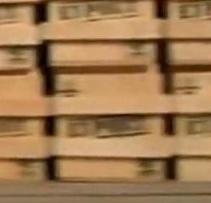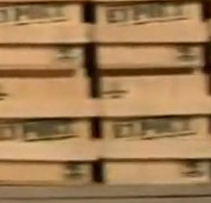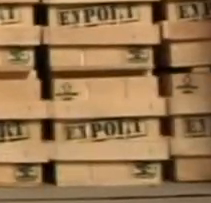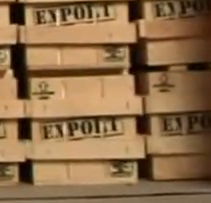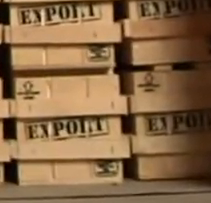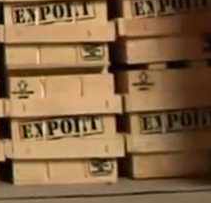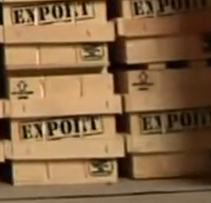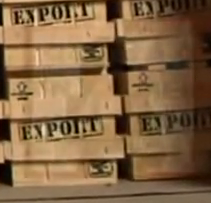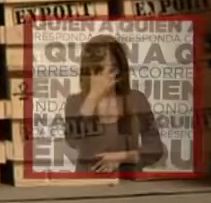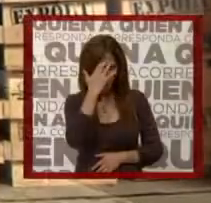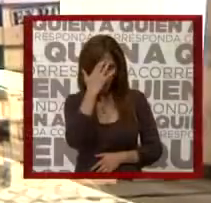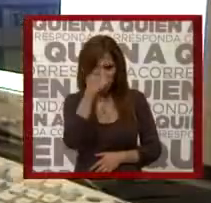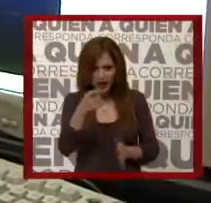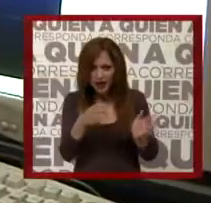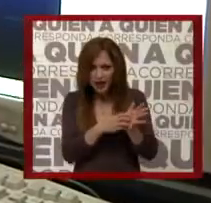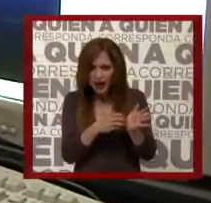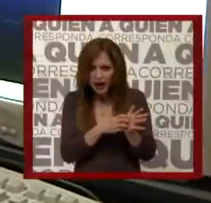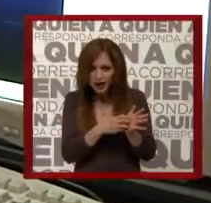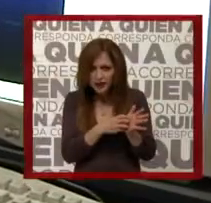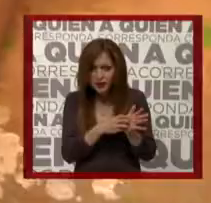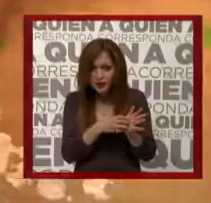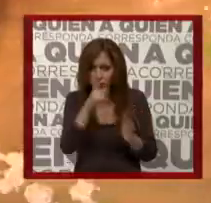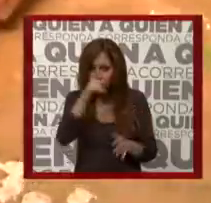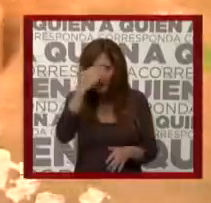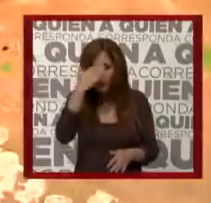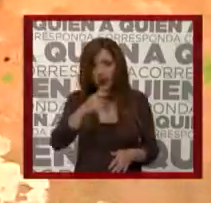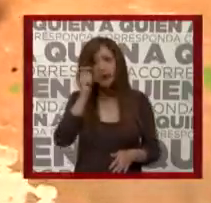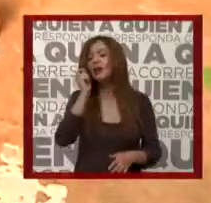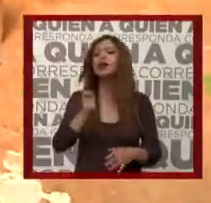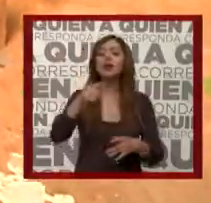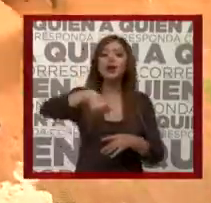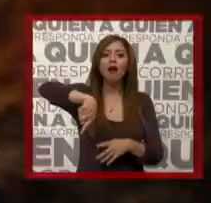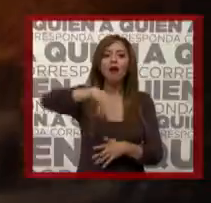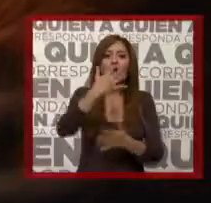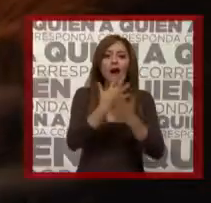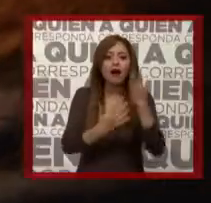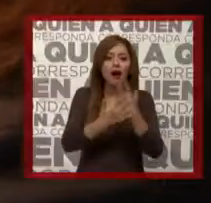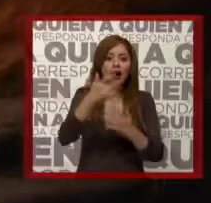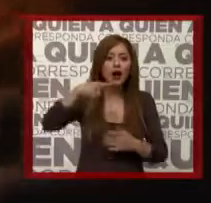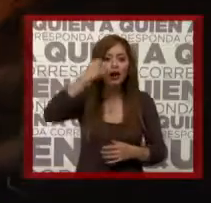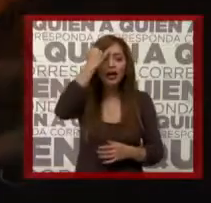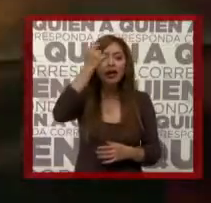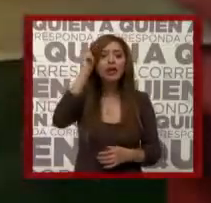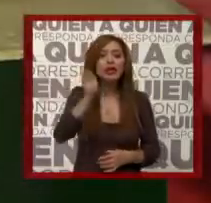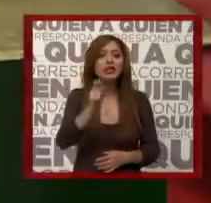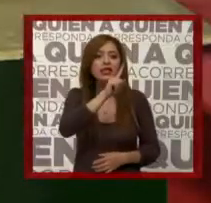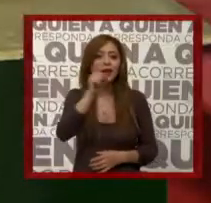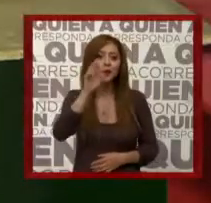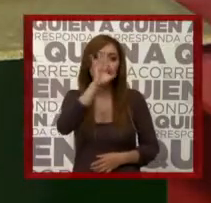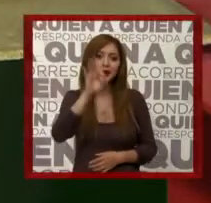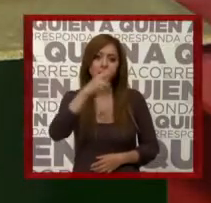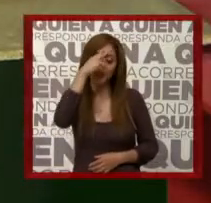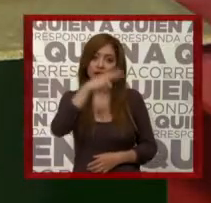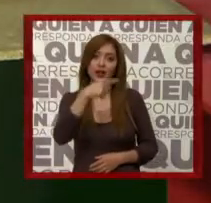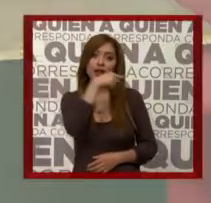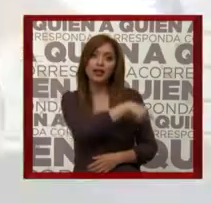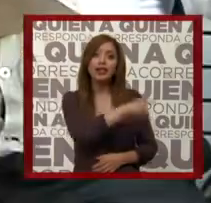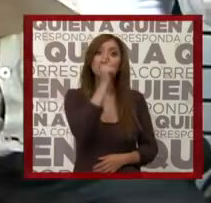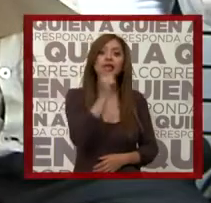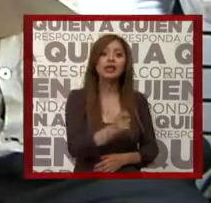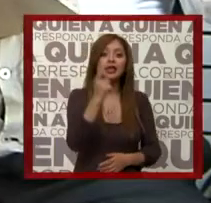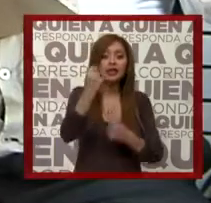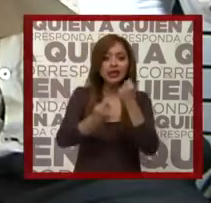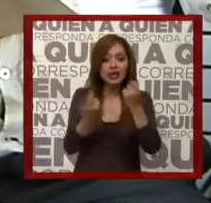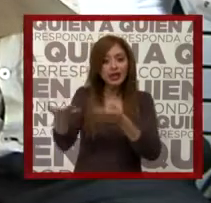¿Reconocen estas cajas? ¿Sabían que el diseño es 100% mexicano? Todo inició con una tiendita de envolturas.